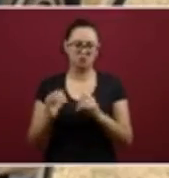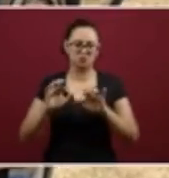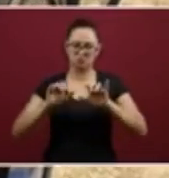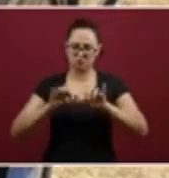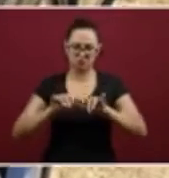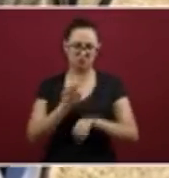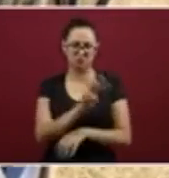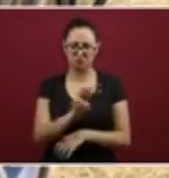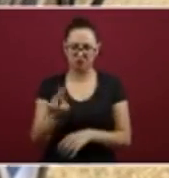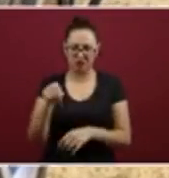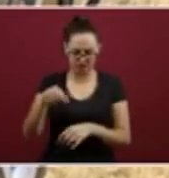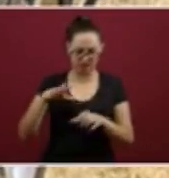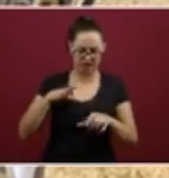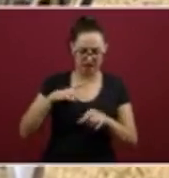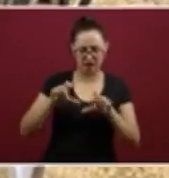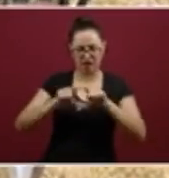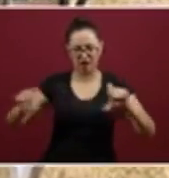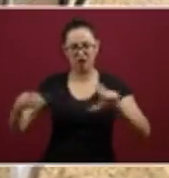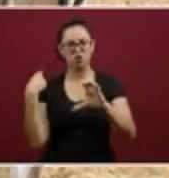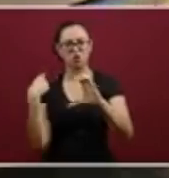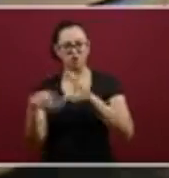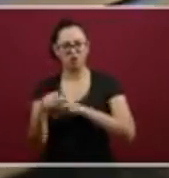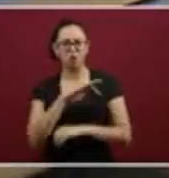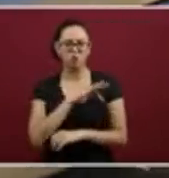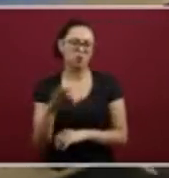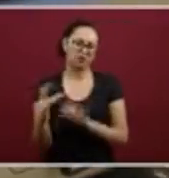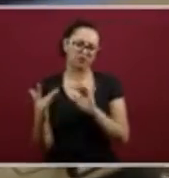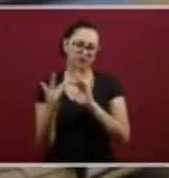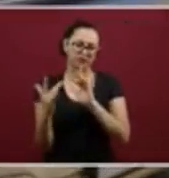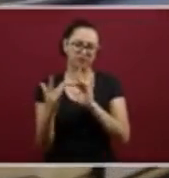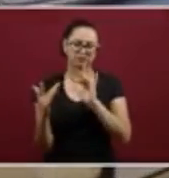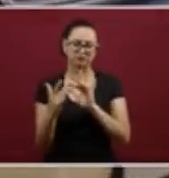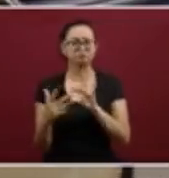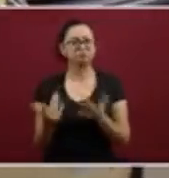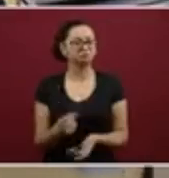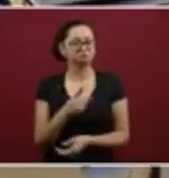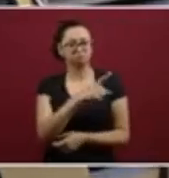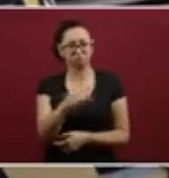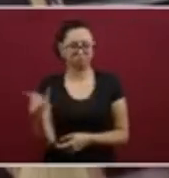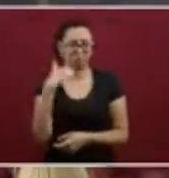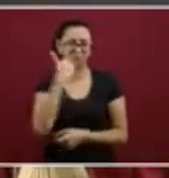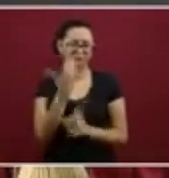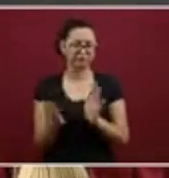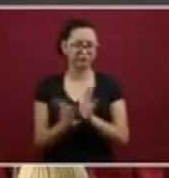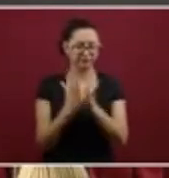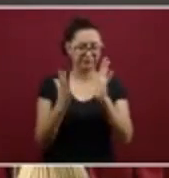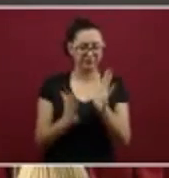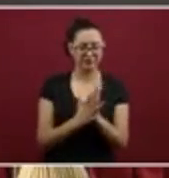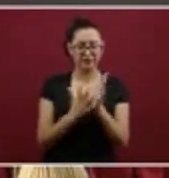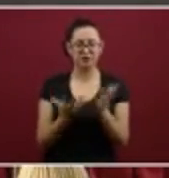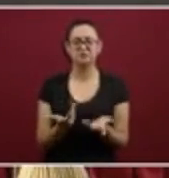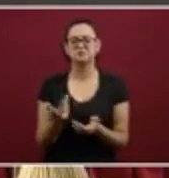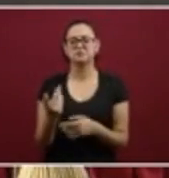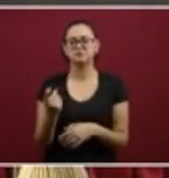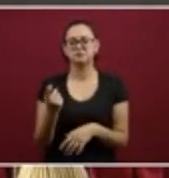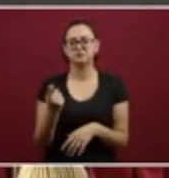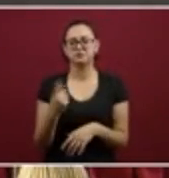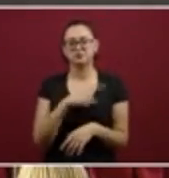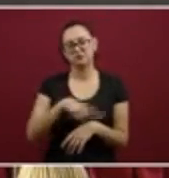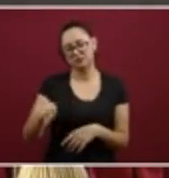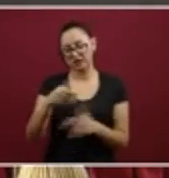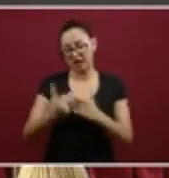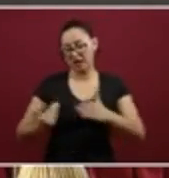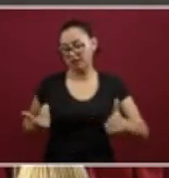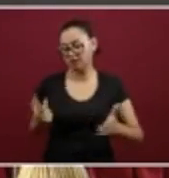ventas@sae.gob.mx. ¿Qué es lo que deben de hacer? Cualquier persona que quiera participar en una primera instancia, ir a comprar sus bases de